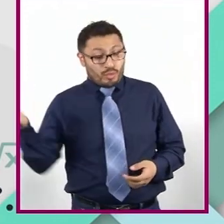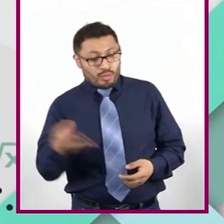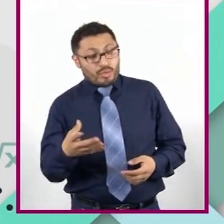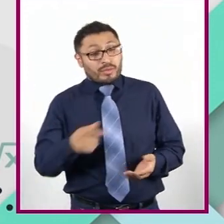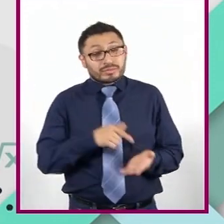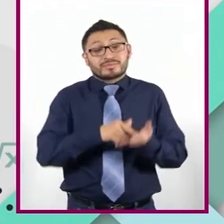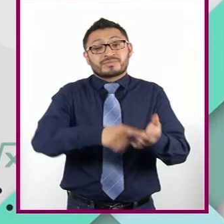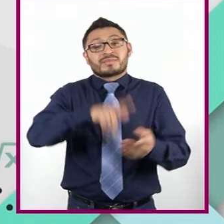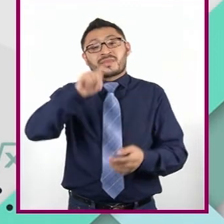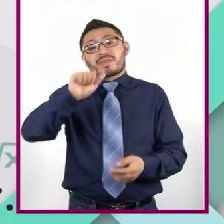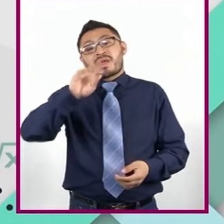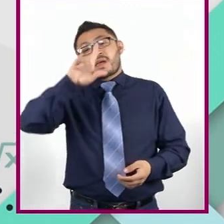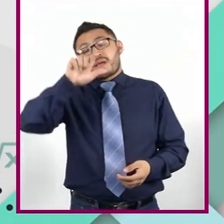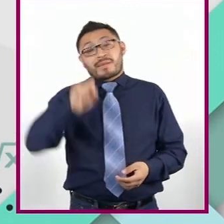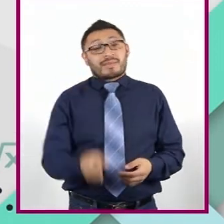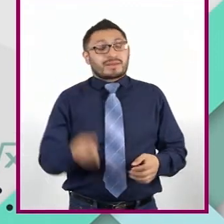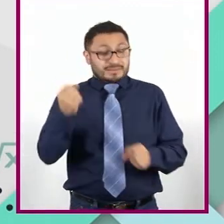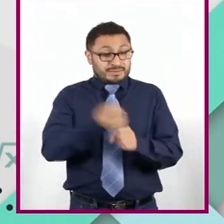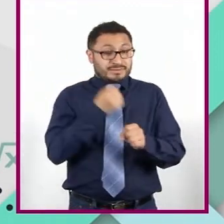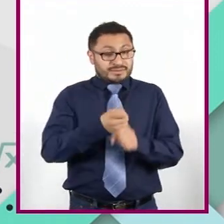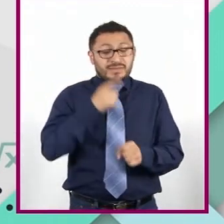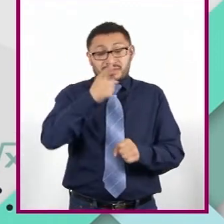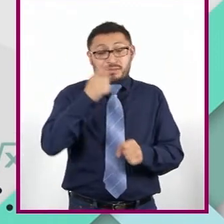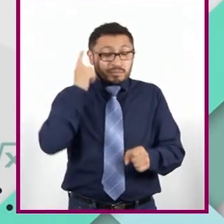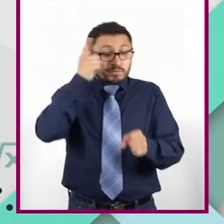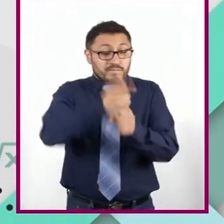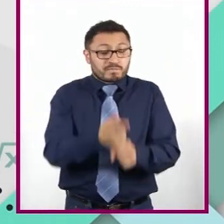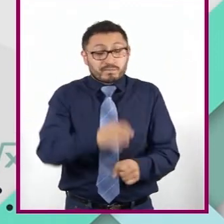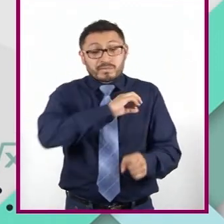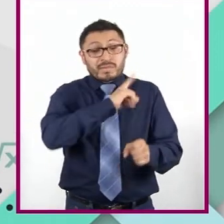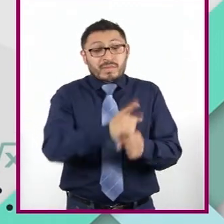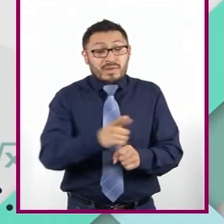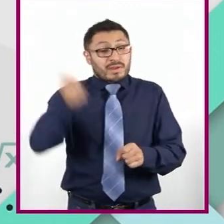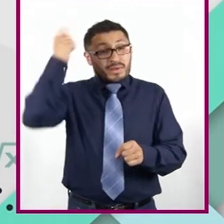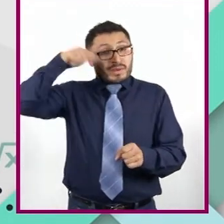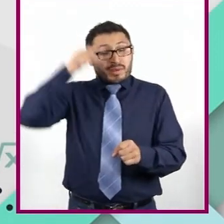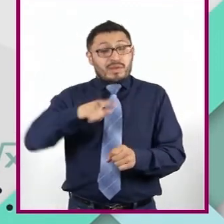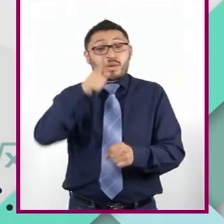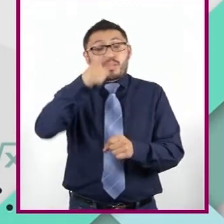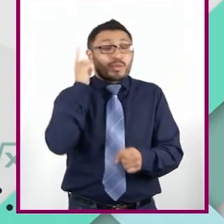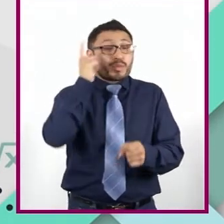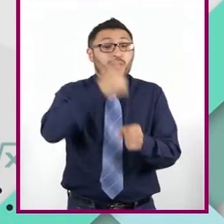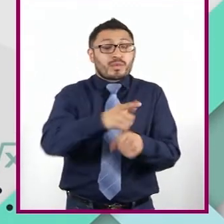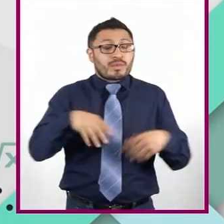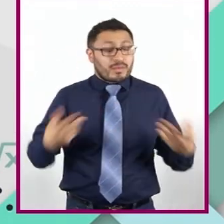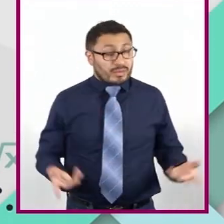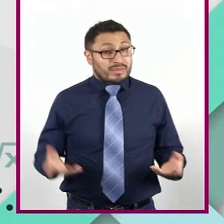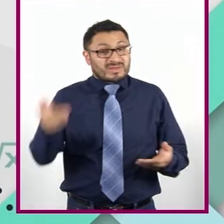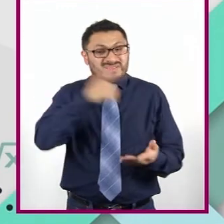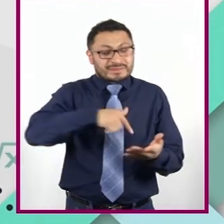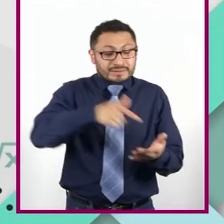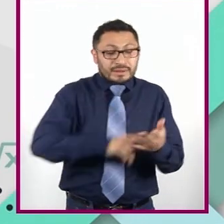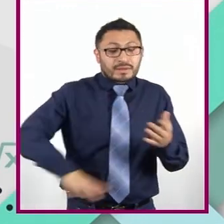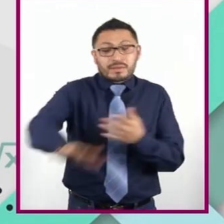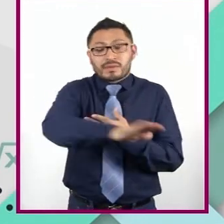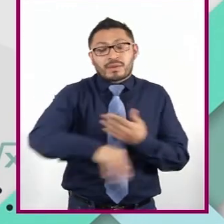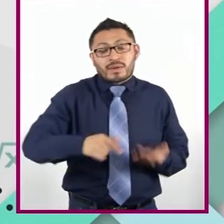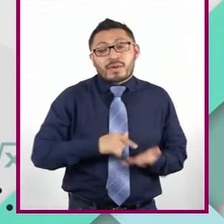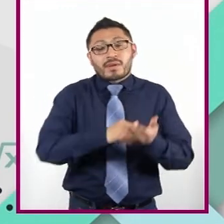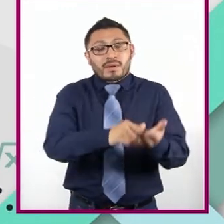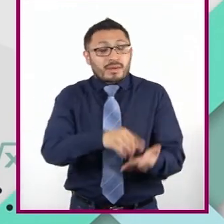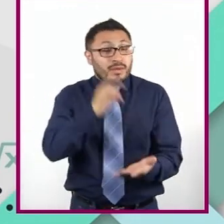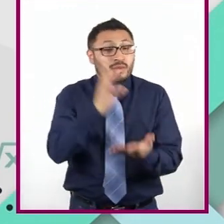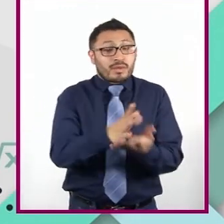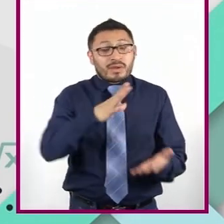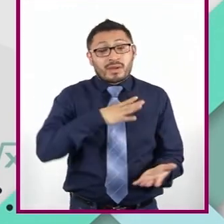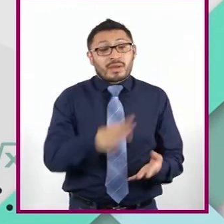tablas de frecuencia. Para obtener la probabilidad teórica, identificamos que en el espacio muestral solo